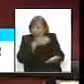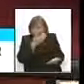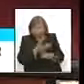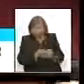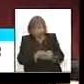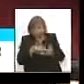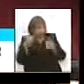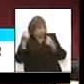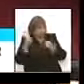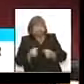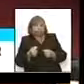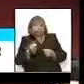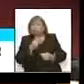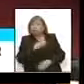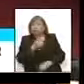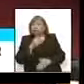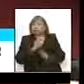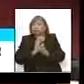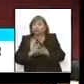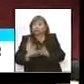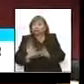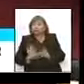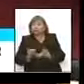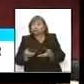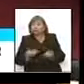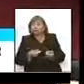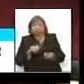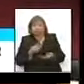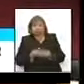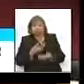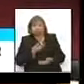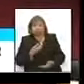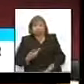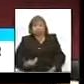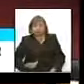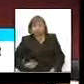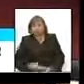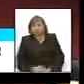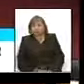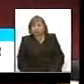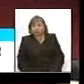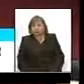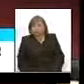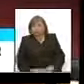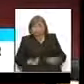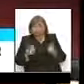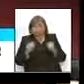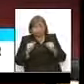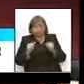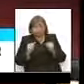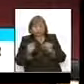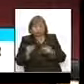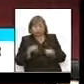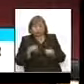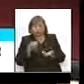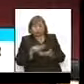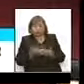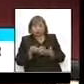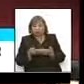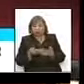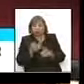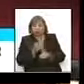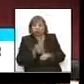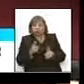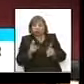fuerzas políticas, más allá de nuestras discrepancias, reclamamos que haya un Estado democrático, que haya las posibilidades efectivas de elección